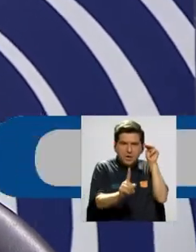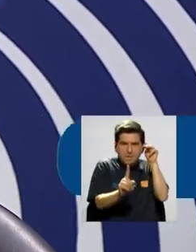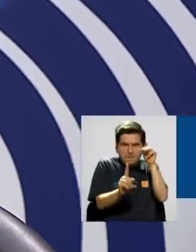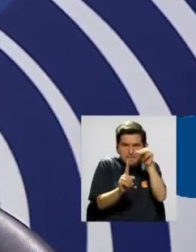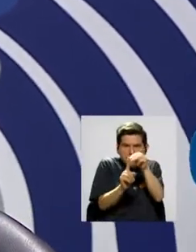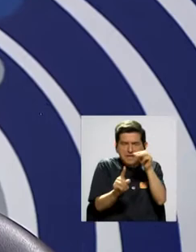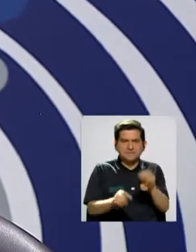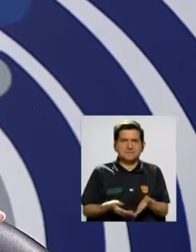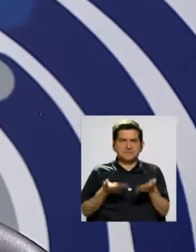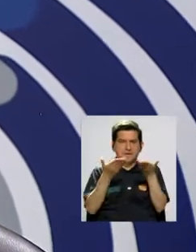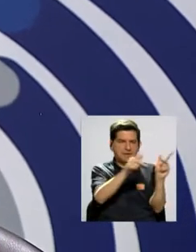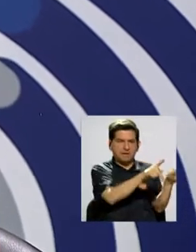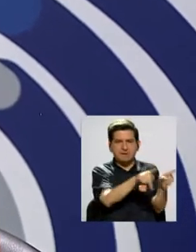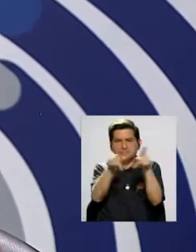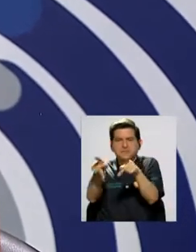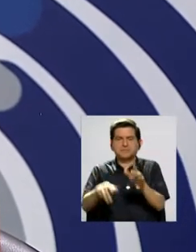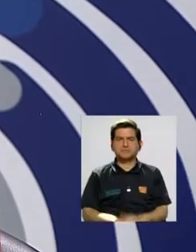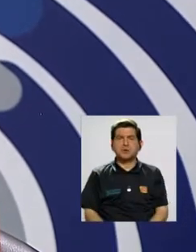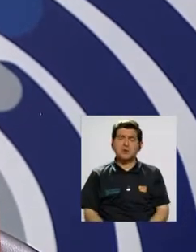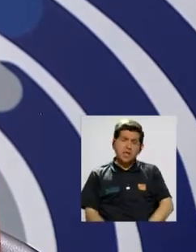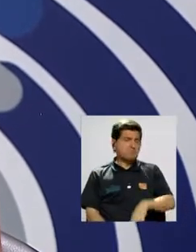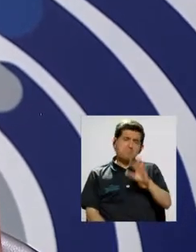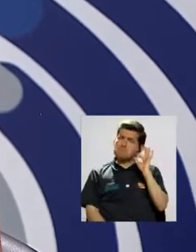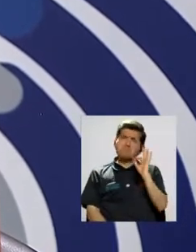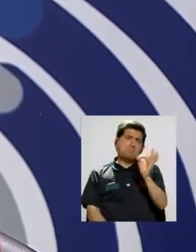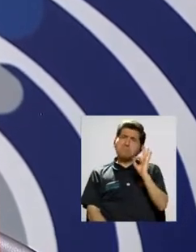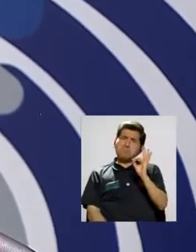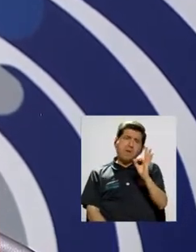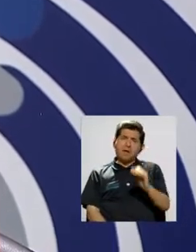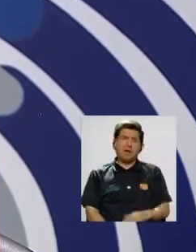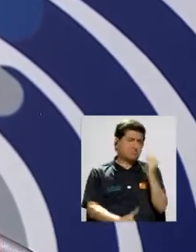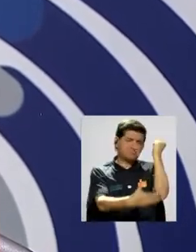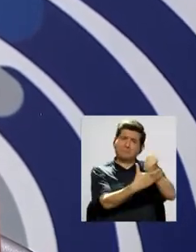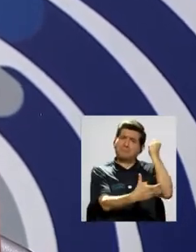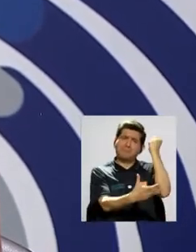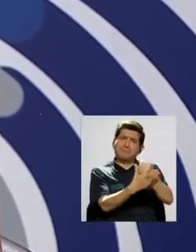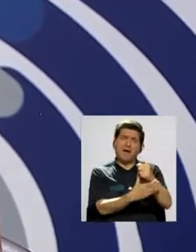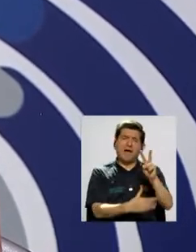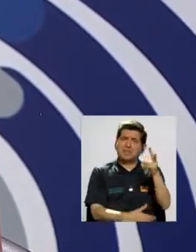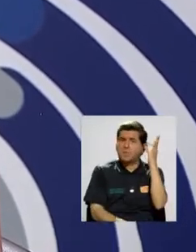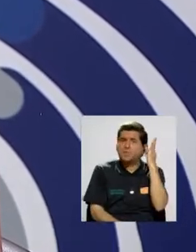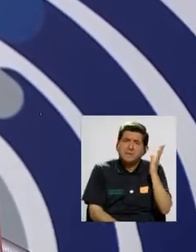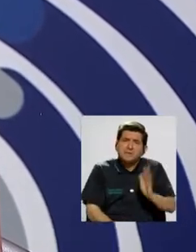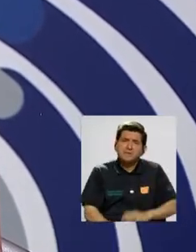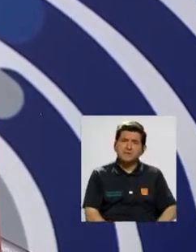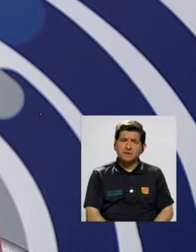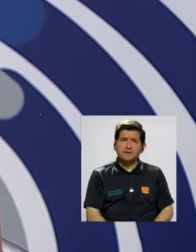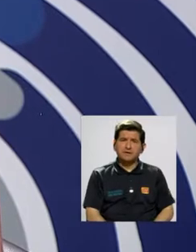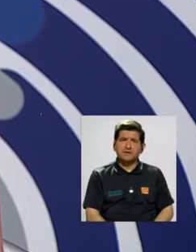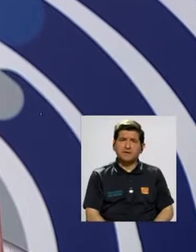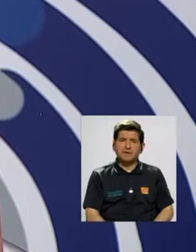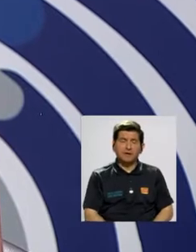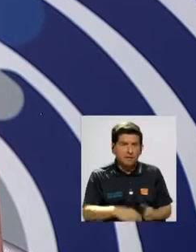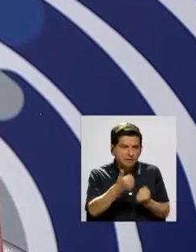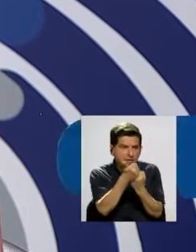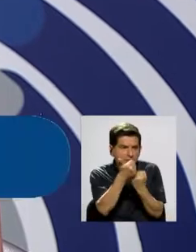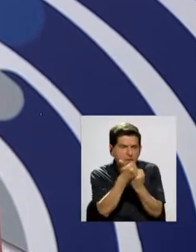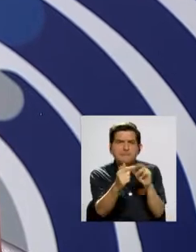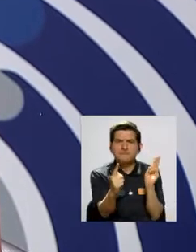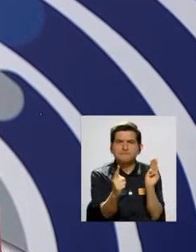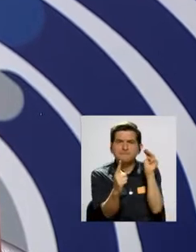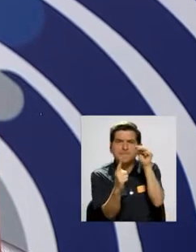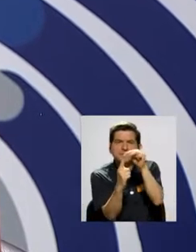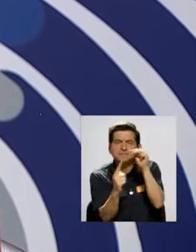da a las personas es que está bien, o sea, matar a tu compañera. Se refuerzan estos